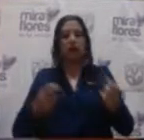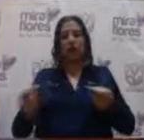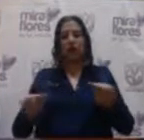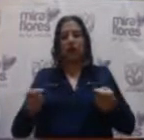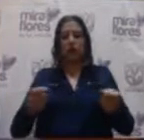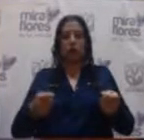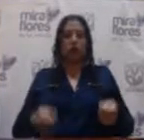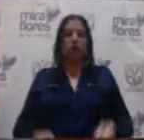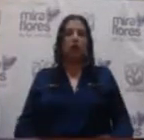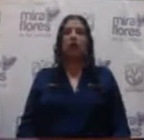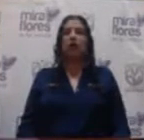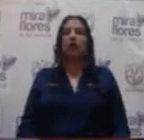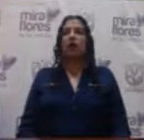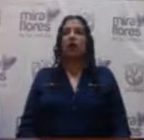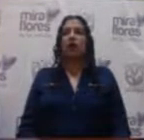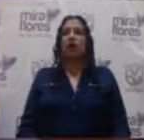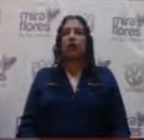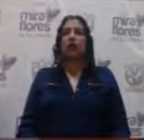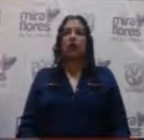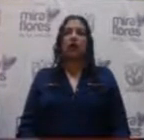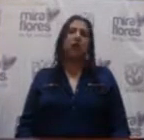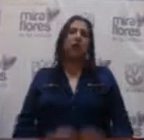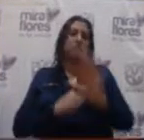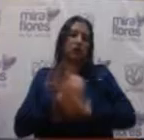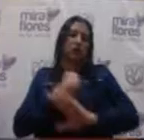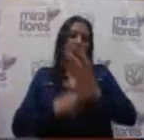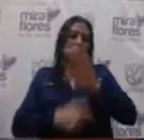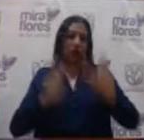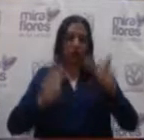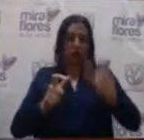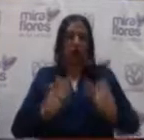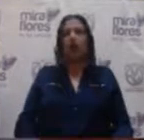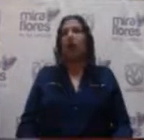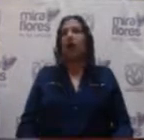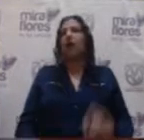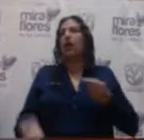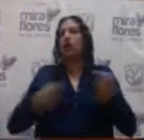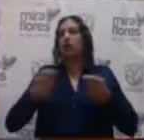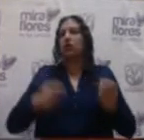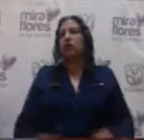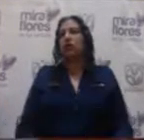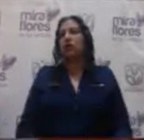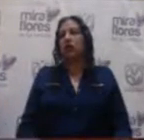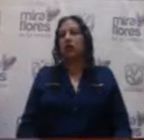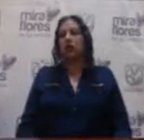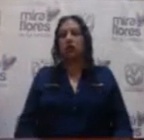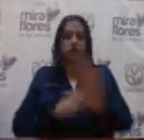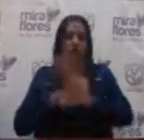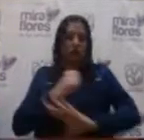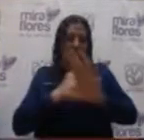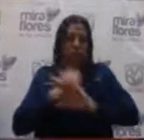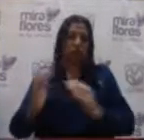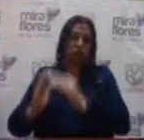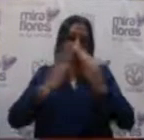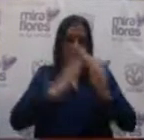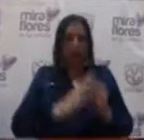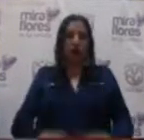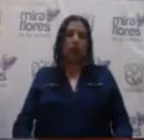es seguridad ciudadana, en el manejo de lo que es defensa civil, en el manejo de lo que